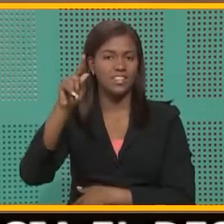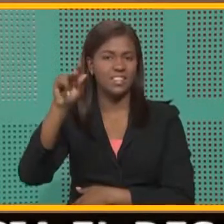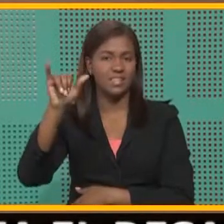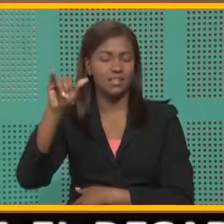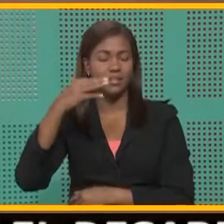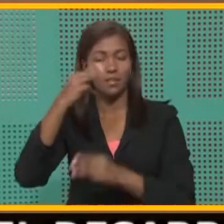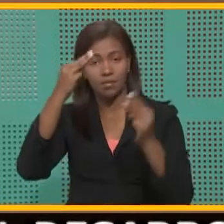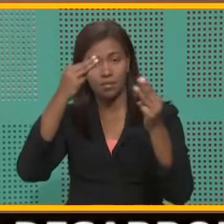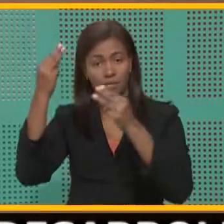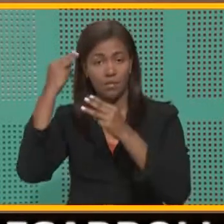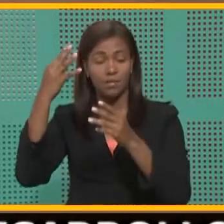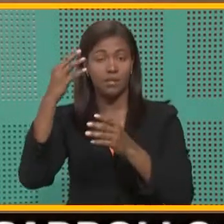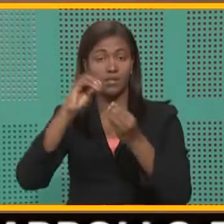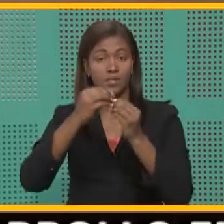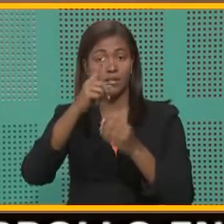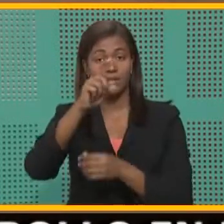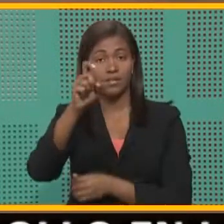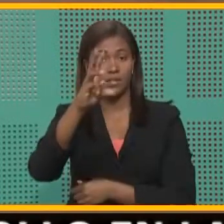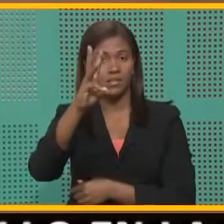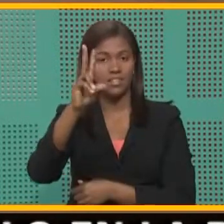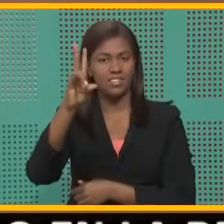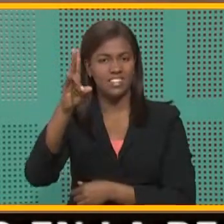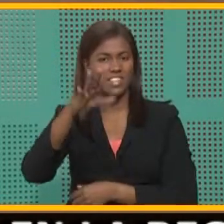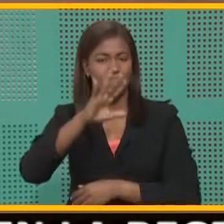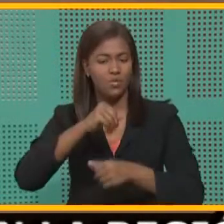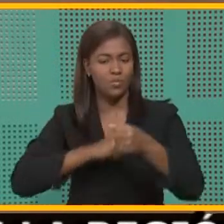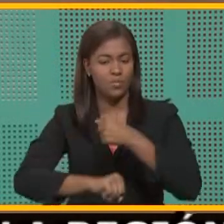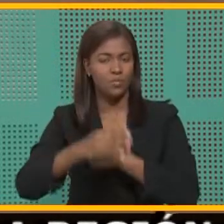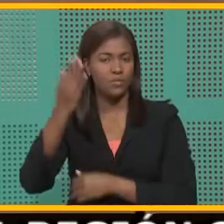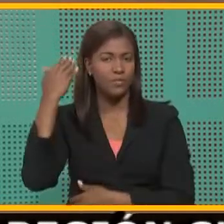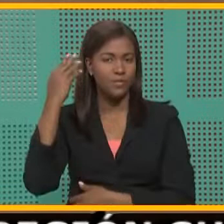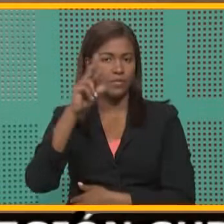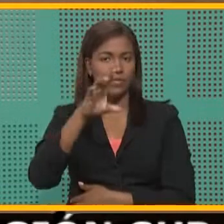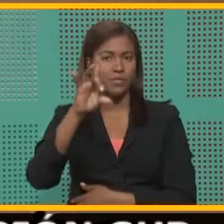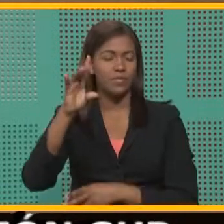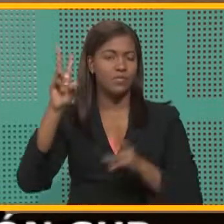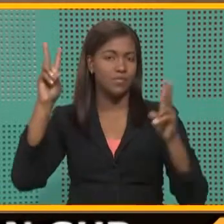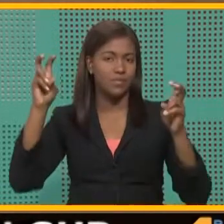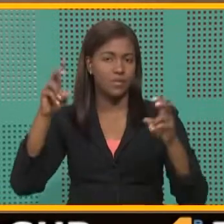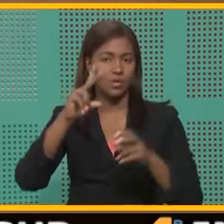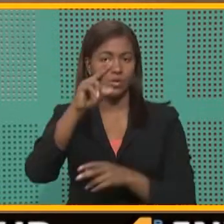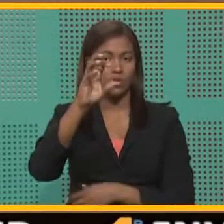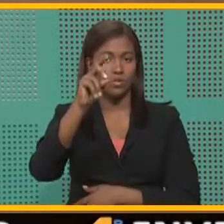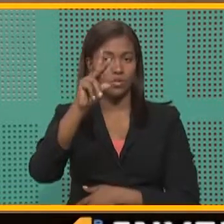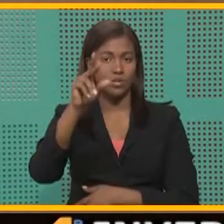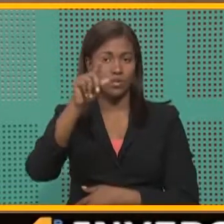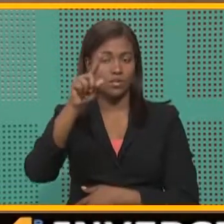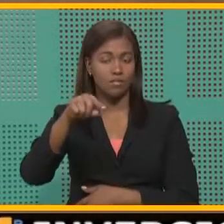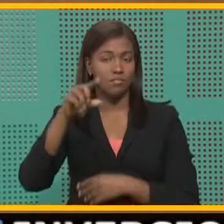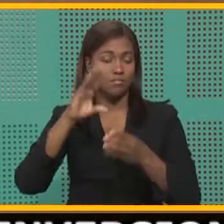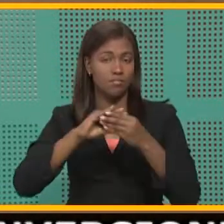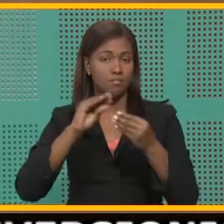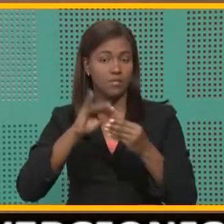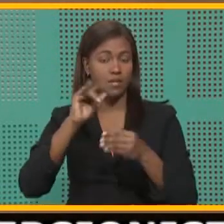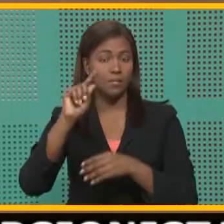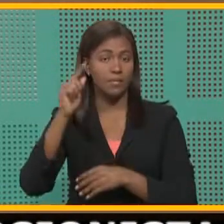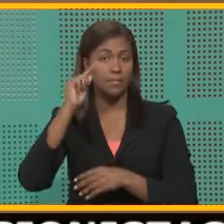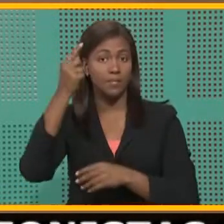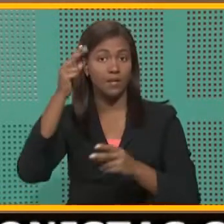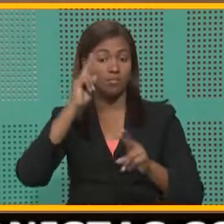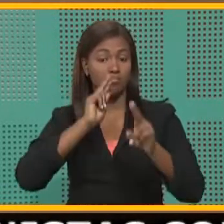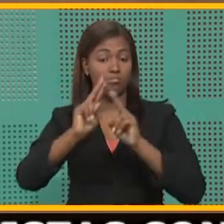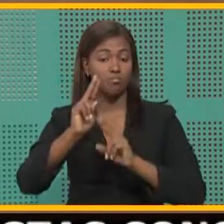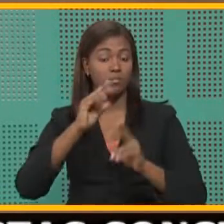aniversario 167 de su natalicio el pasado 28 de enero. Rodríguez Almaguer manifestó que el primer homenaje